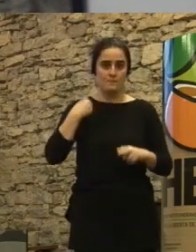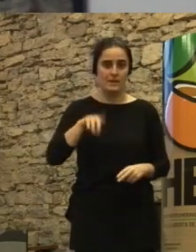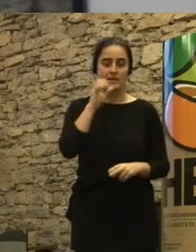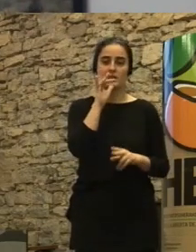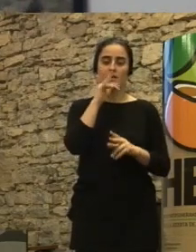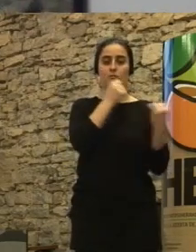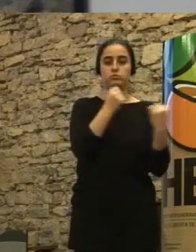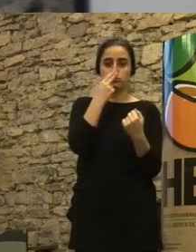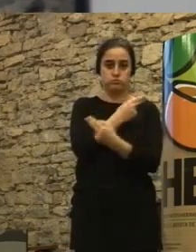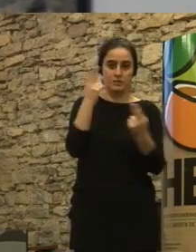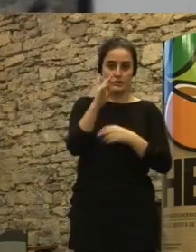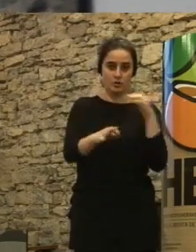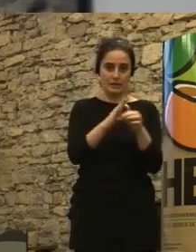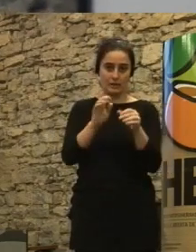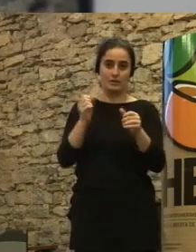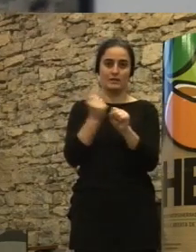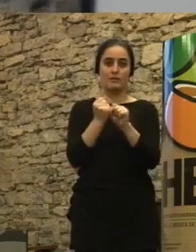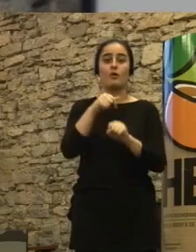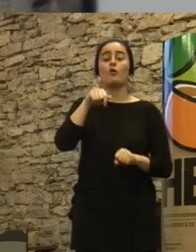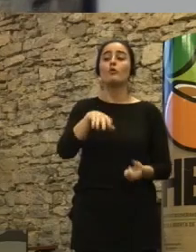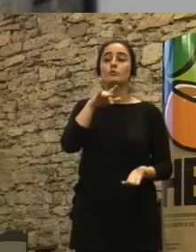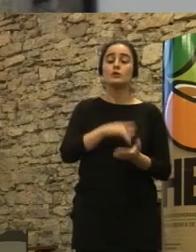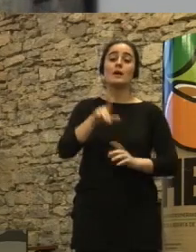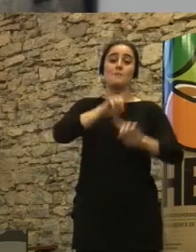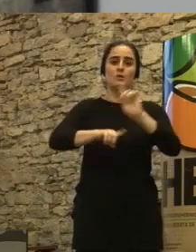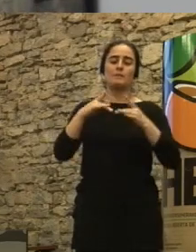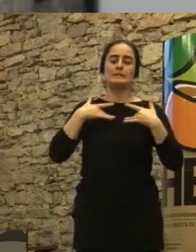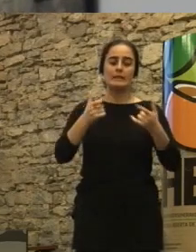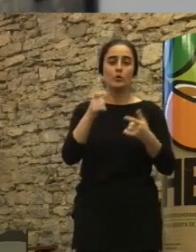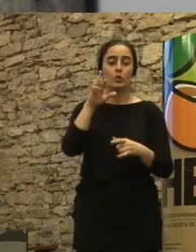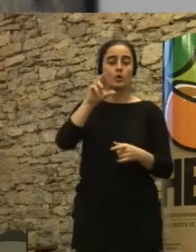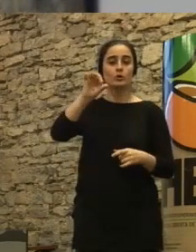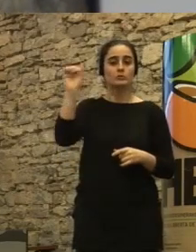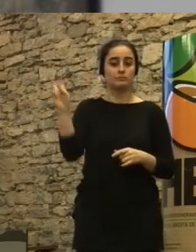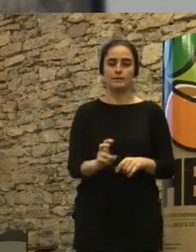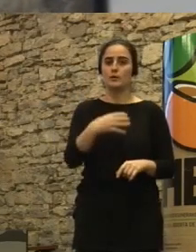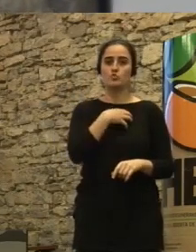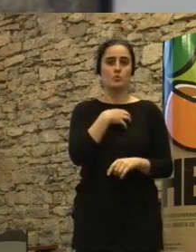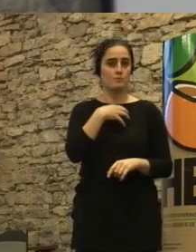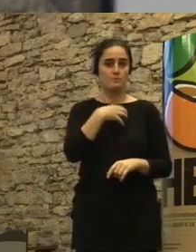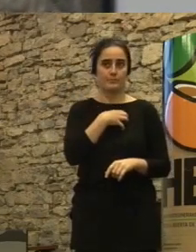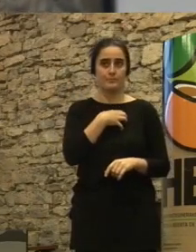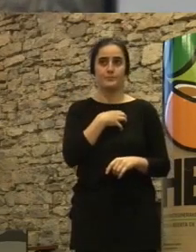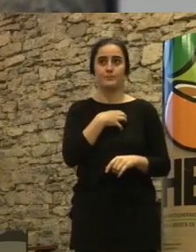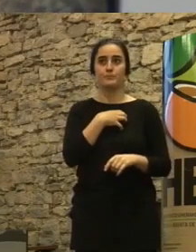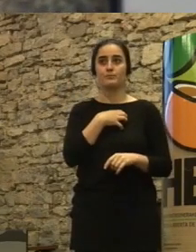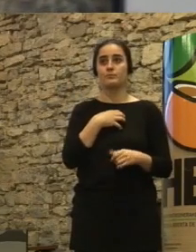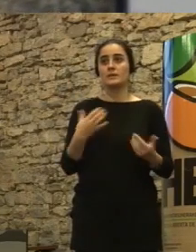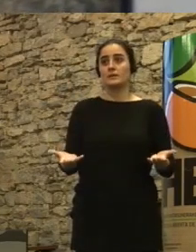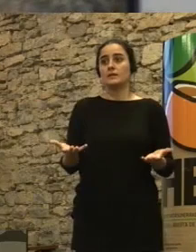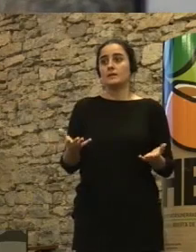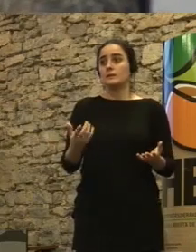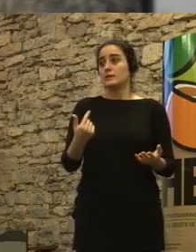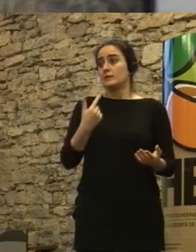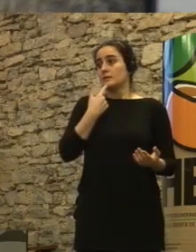públicas y organizaciones. Lo dicho, ella hoy por un problema de salud no ha podido estar con nosotros y con nosotras. Bueno,